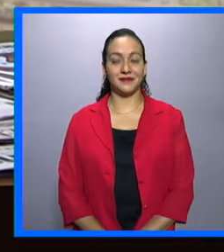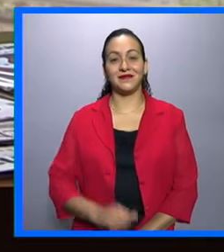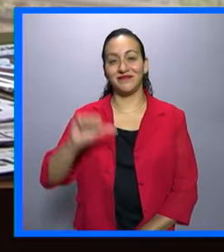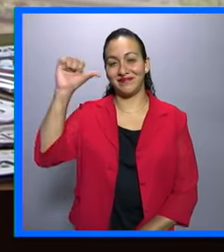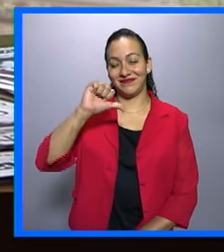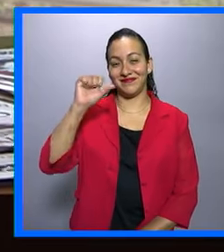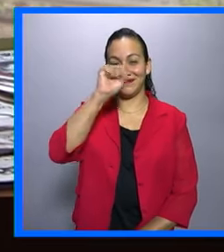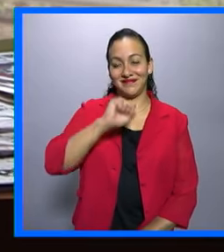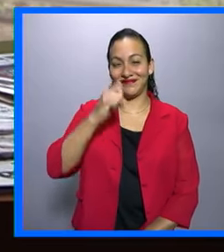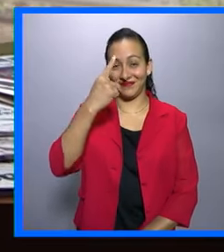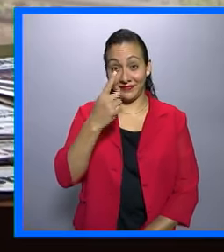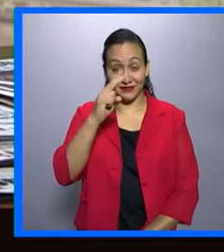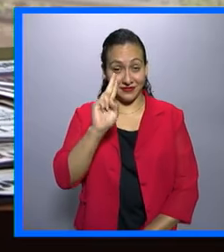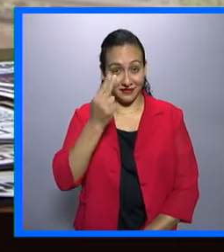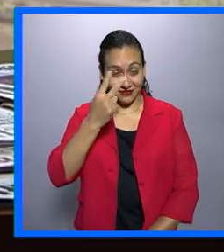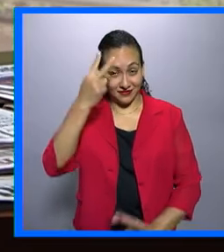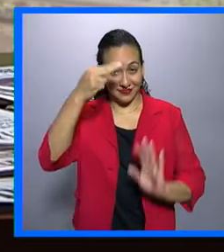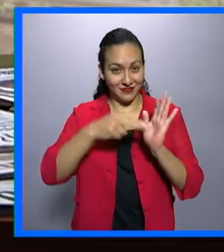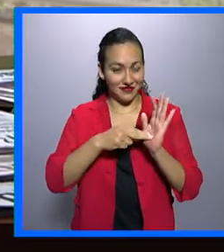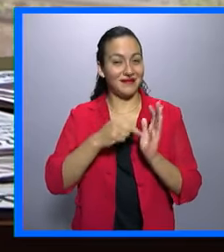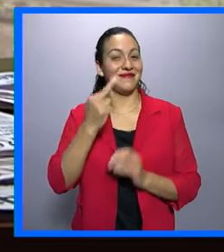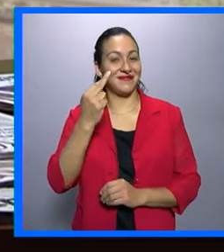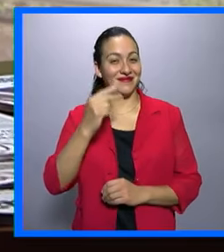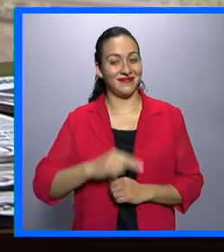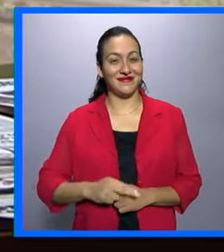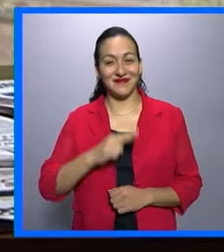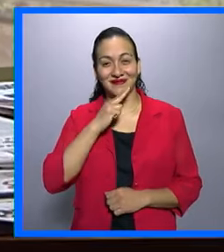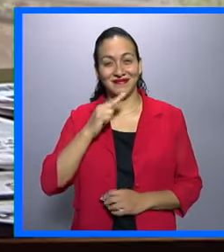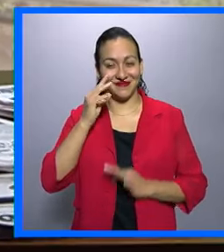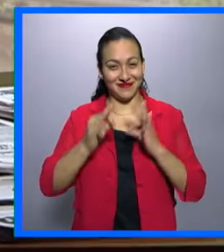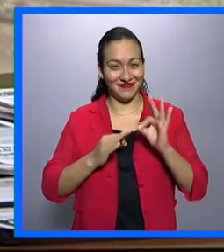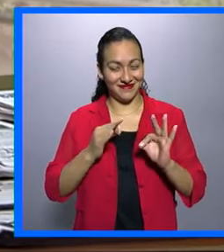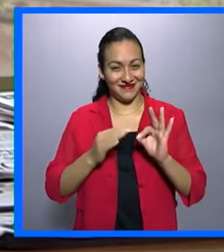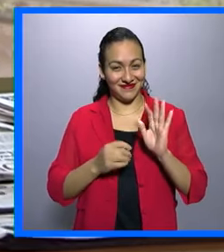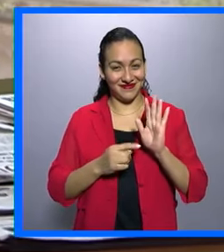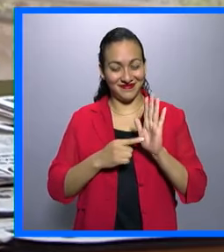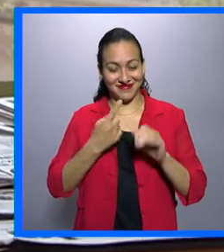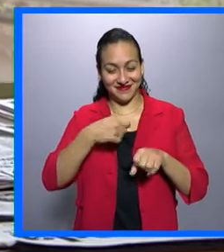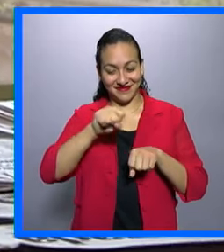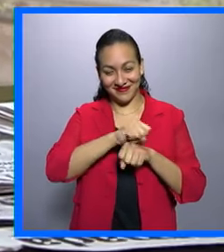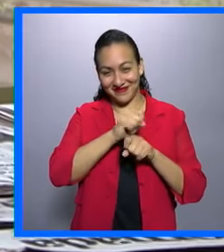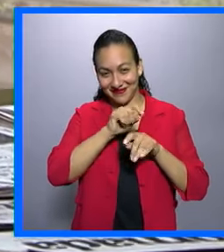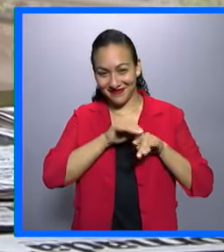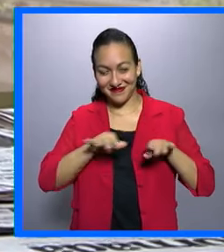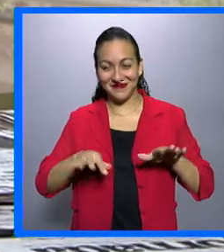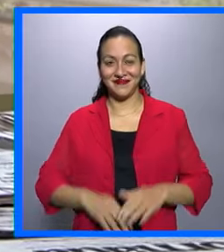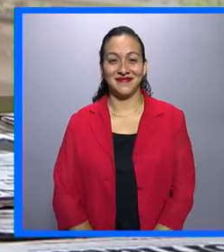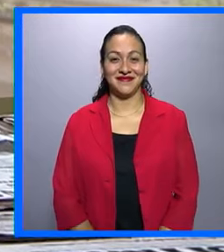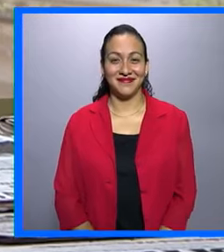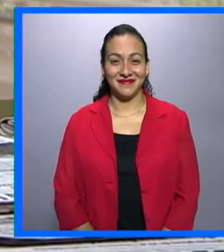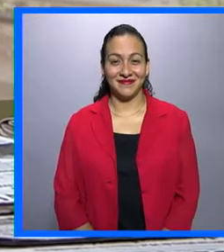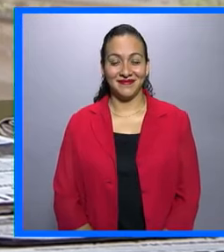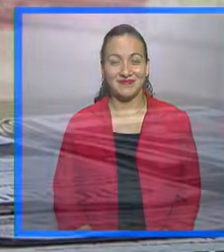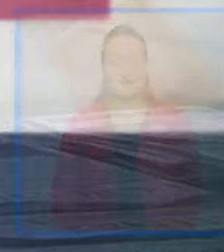Es sábado 1 de noviembre de 2025 y estamos en Semanario Judicial.